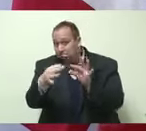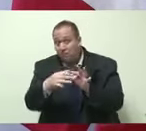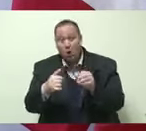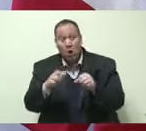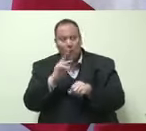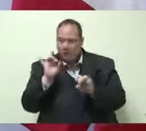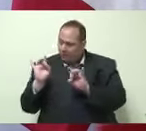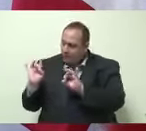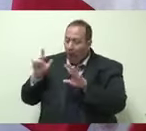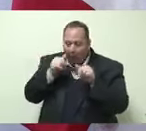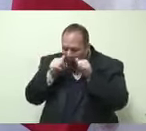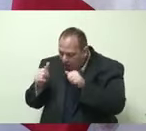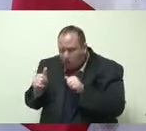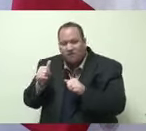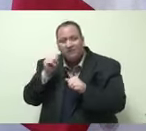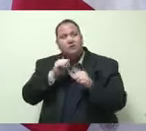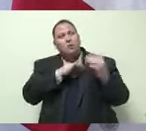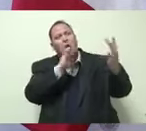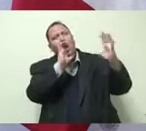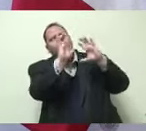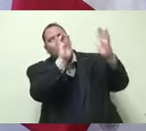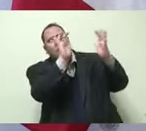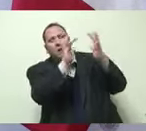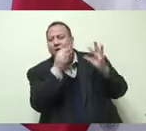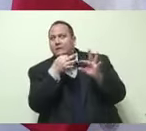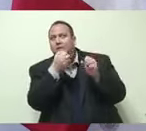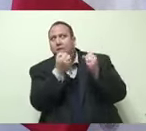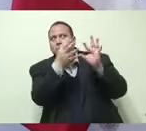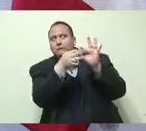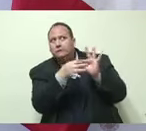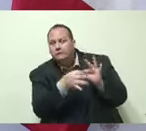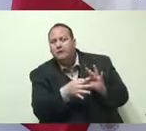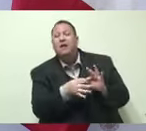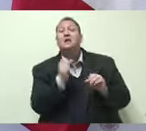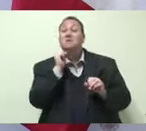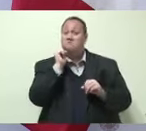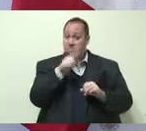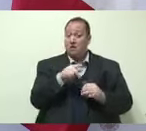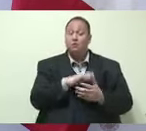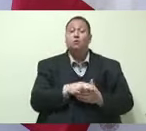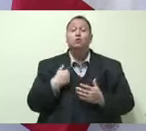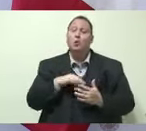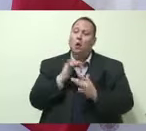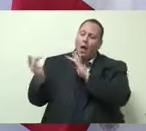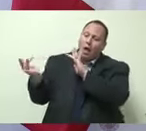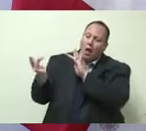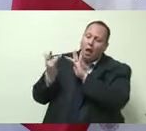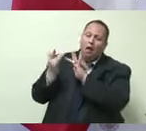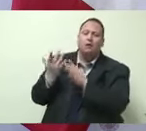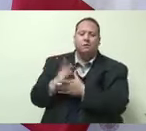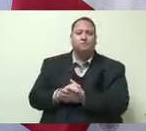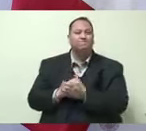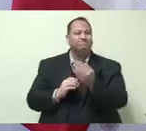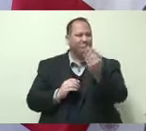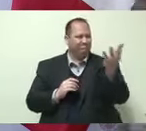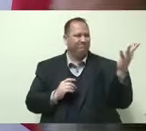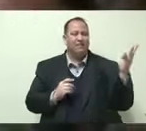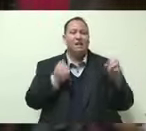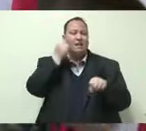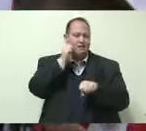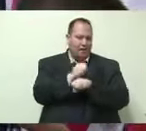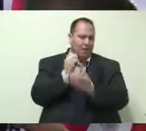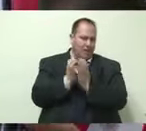gobernadora estuvo al pendiente, estuve personalmente en contacto con ella actualizándole de la información, así como también que estuvimos en contacto con los titulares de